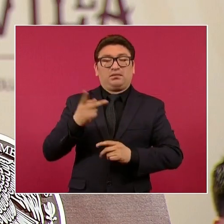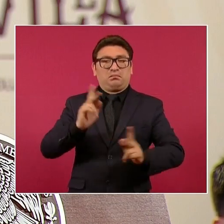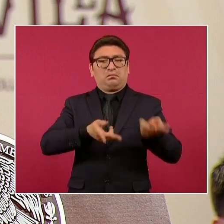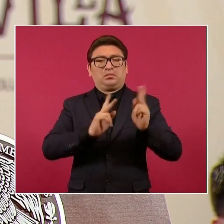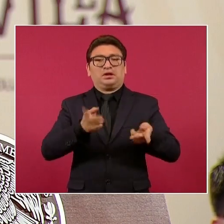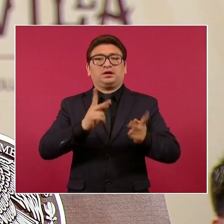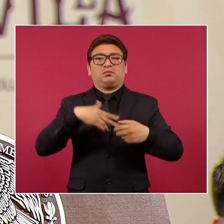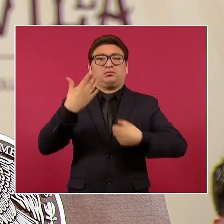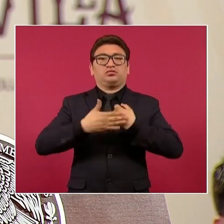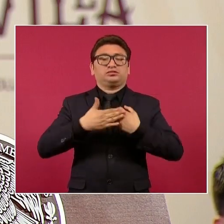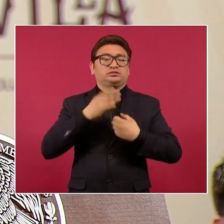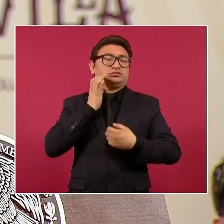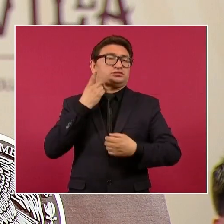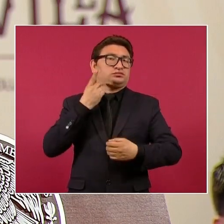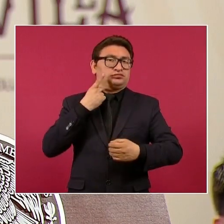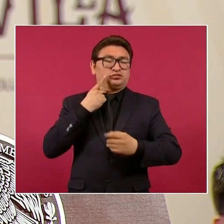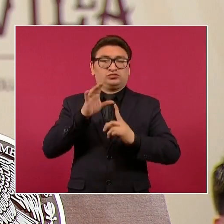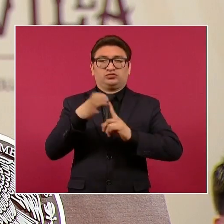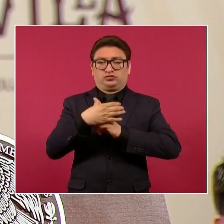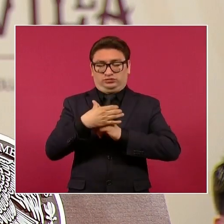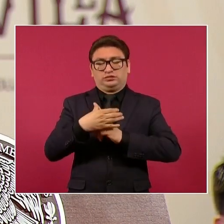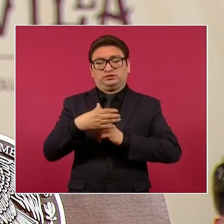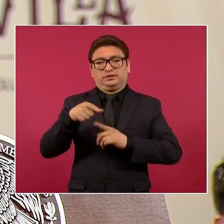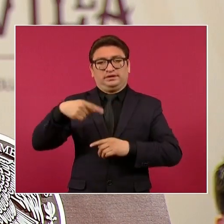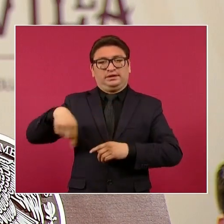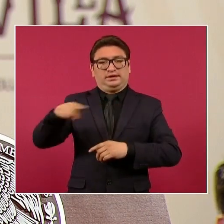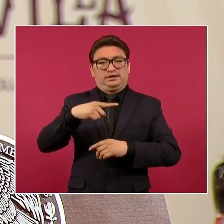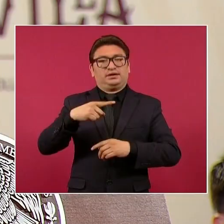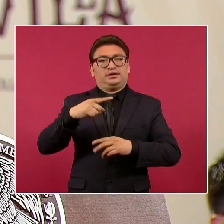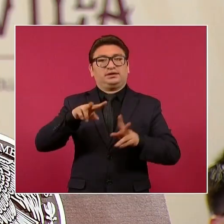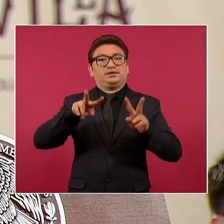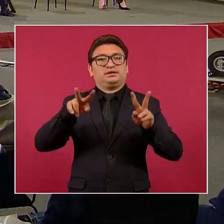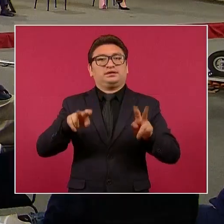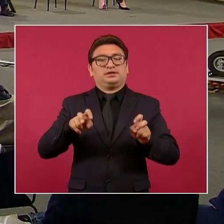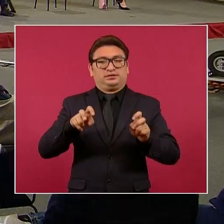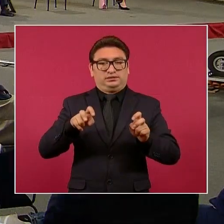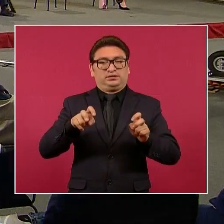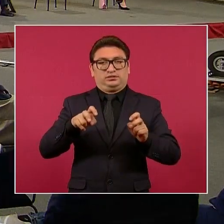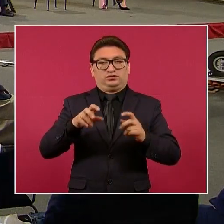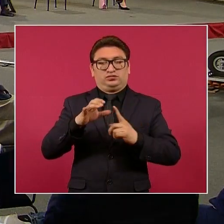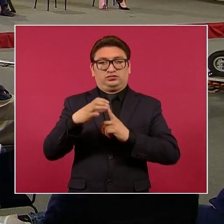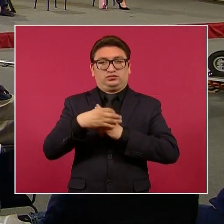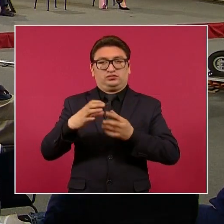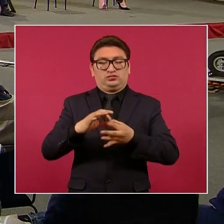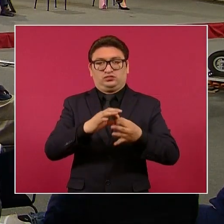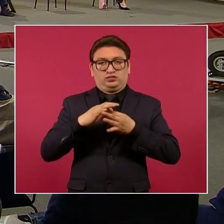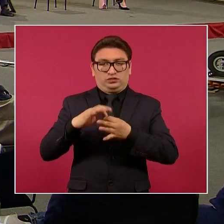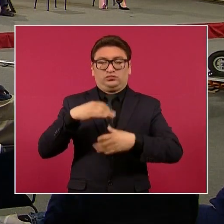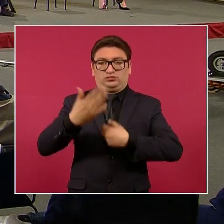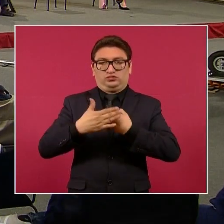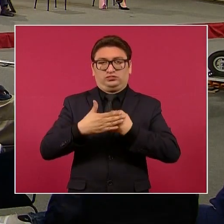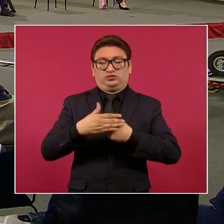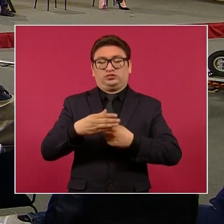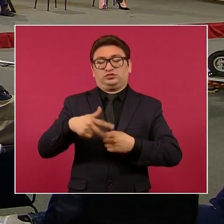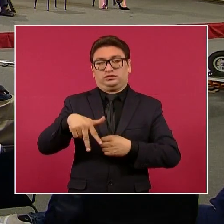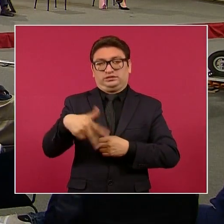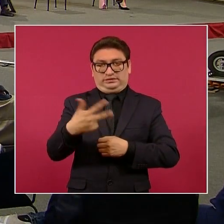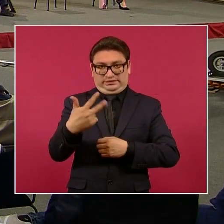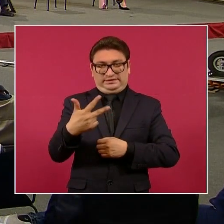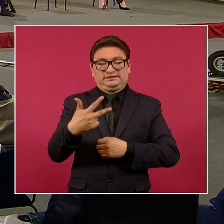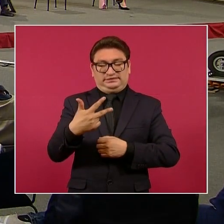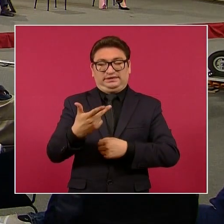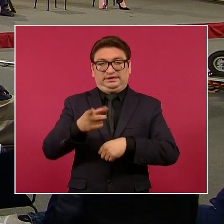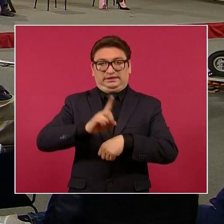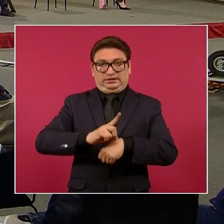a sesionar en la Comisión de Comisiones Unidas, que se celebrará el próximo día 13, con